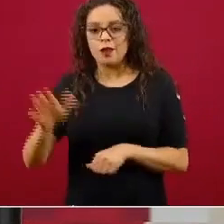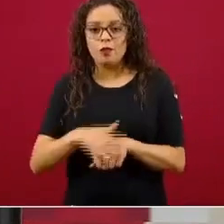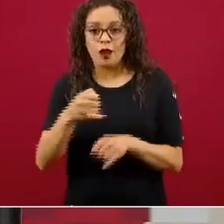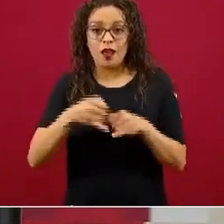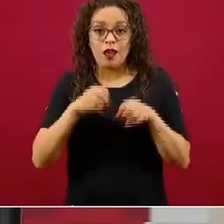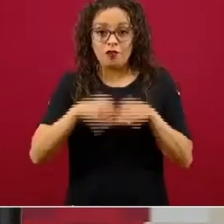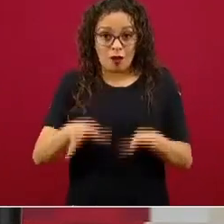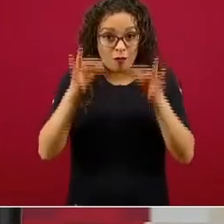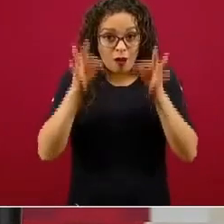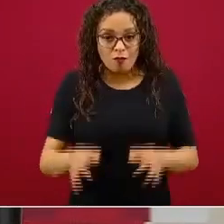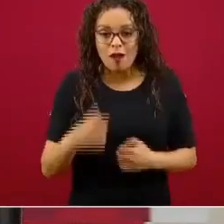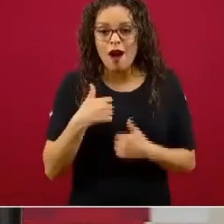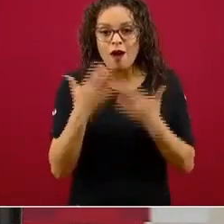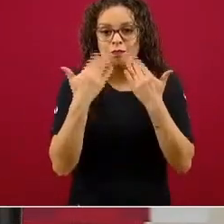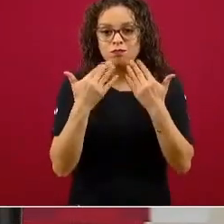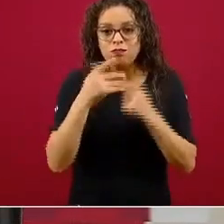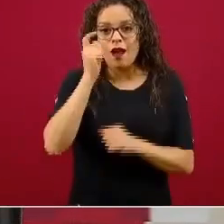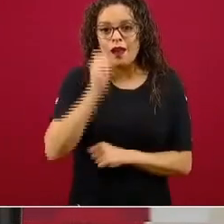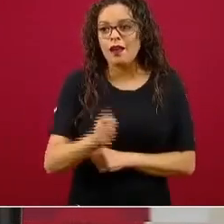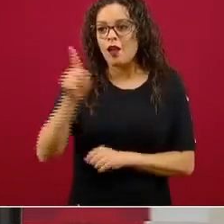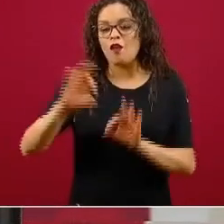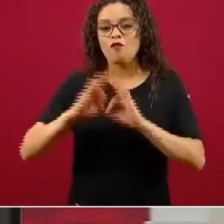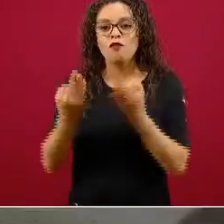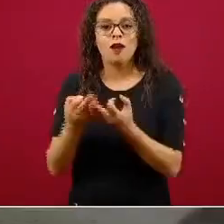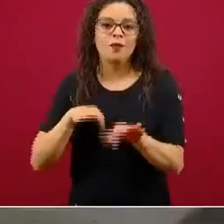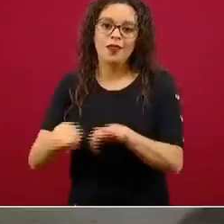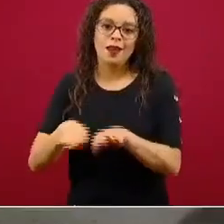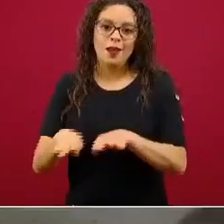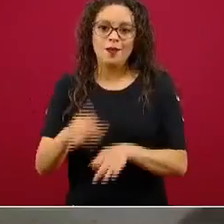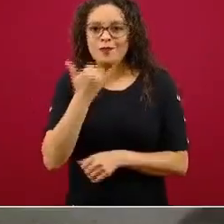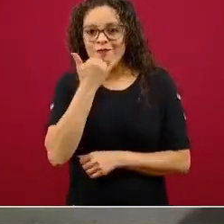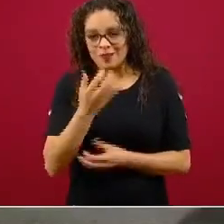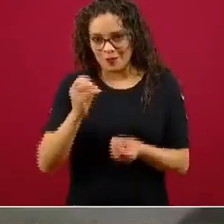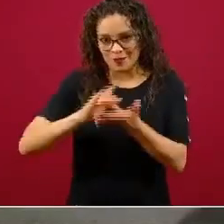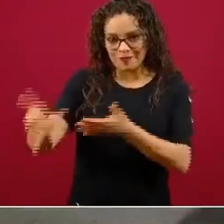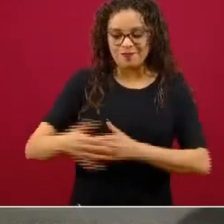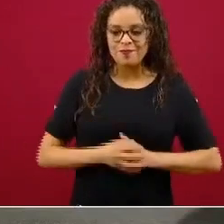específica de las condiciones de trabajo. Gracias. Lilian, por favor.